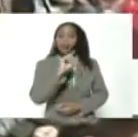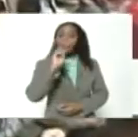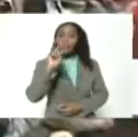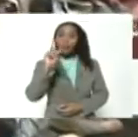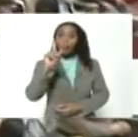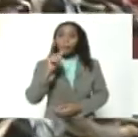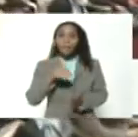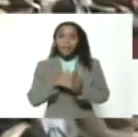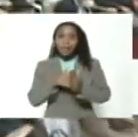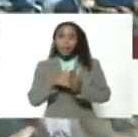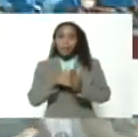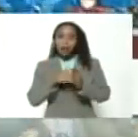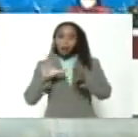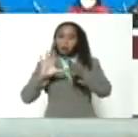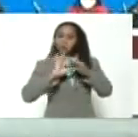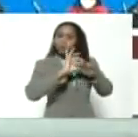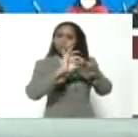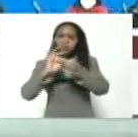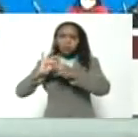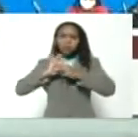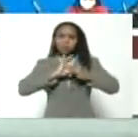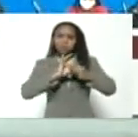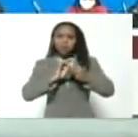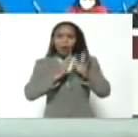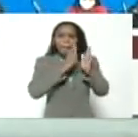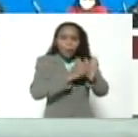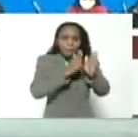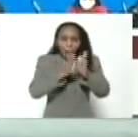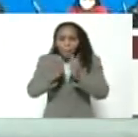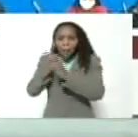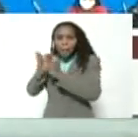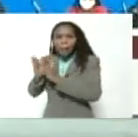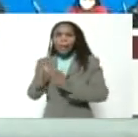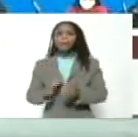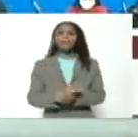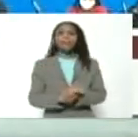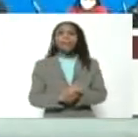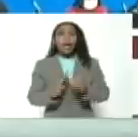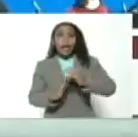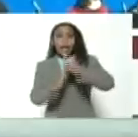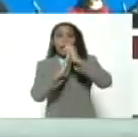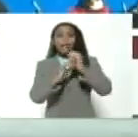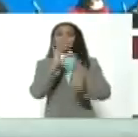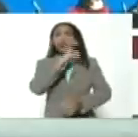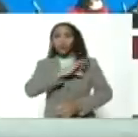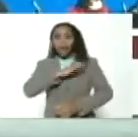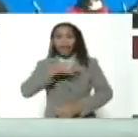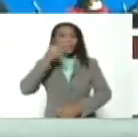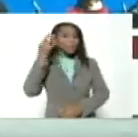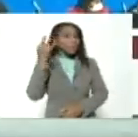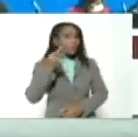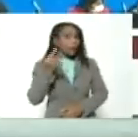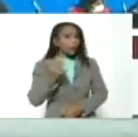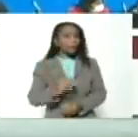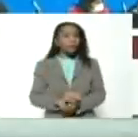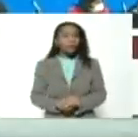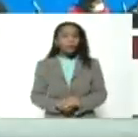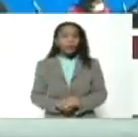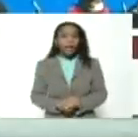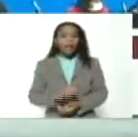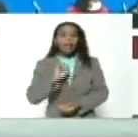121.000 articuladitos, organizaditos, líderes sociales de verdad,